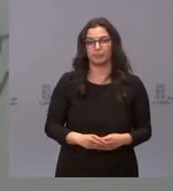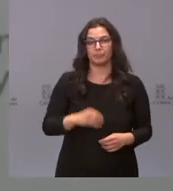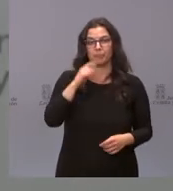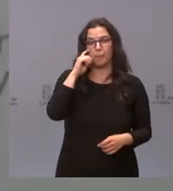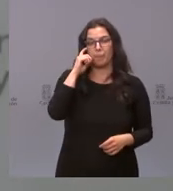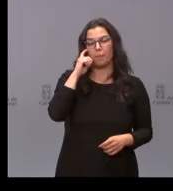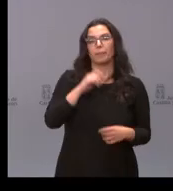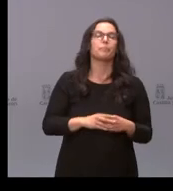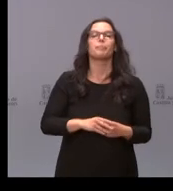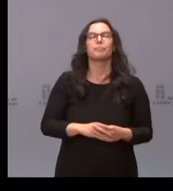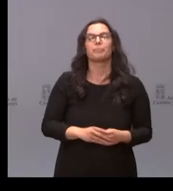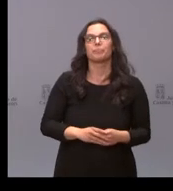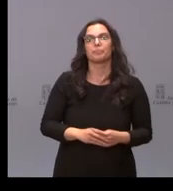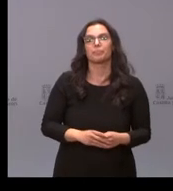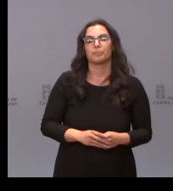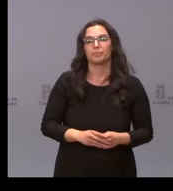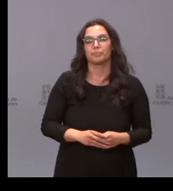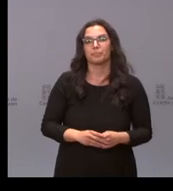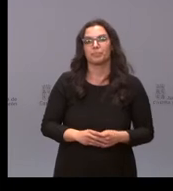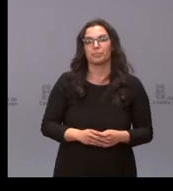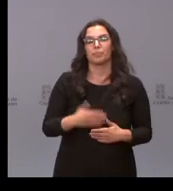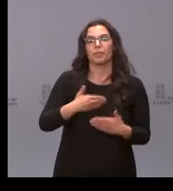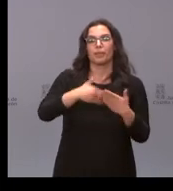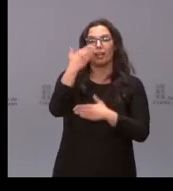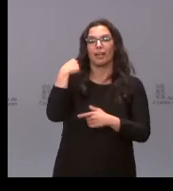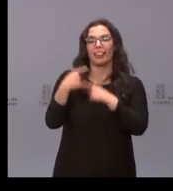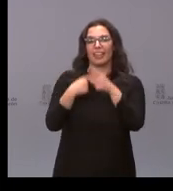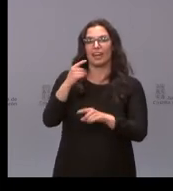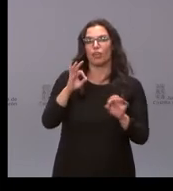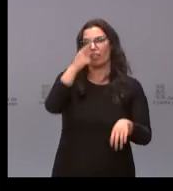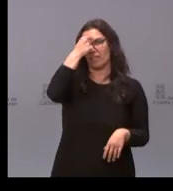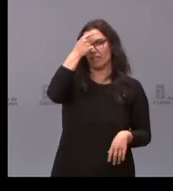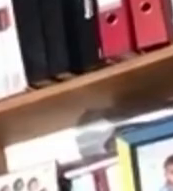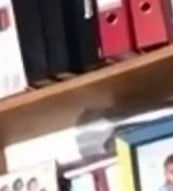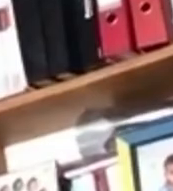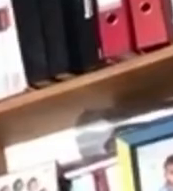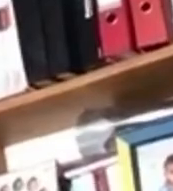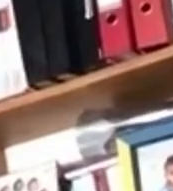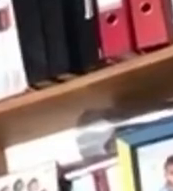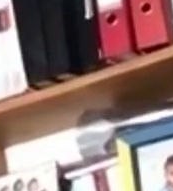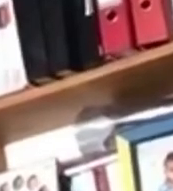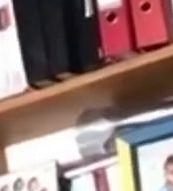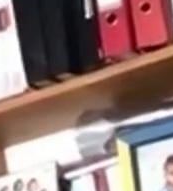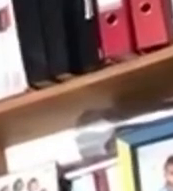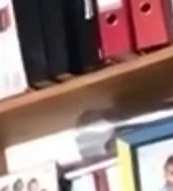saludamos ya a luís carlos santamaría del diario de ávila luis carlos cuando quieras